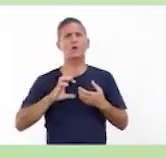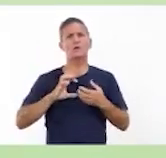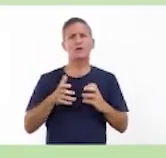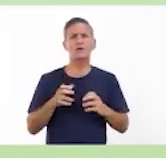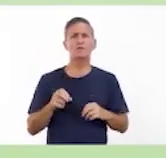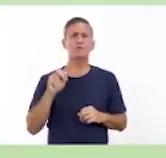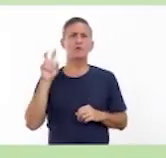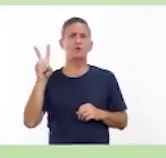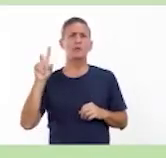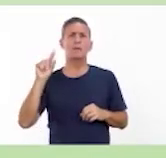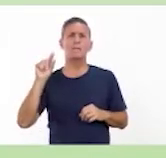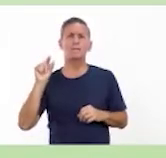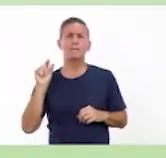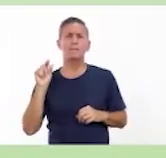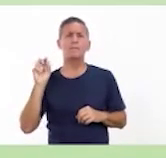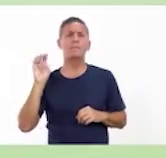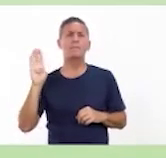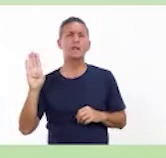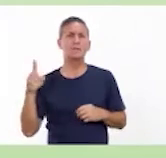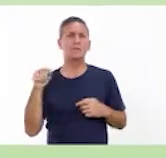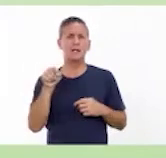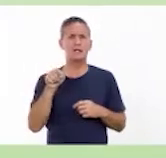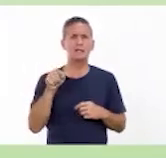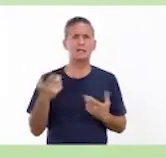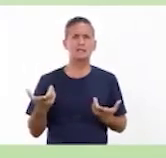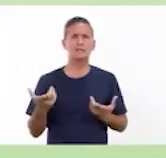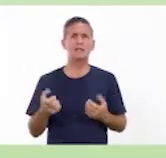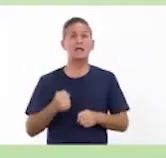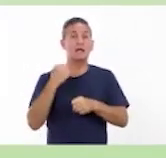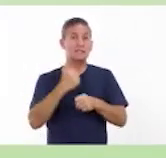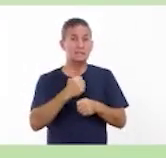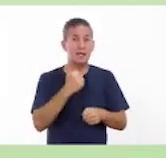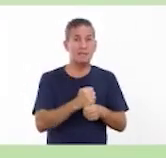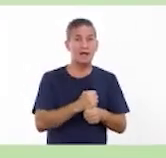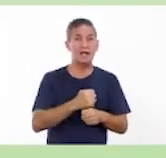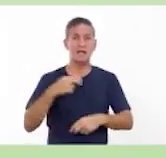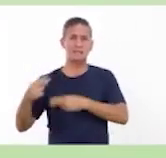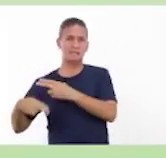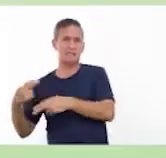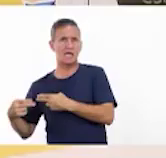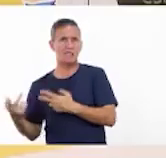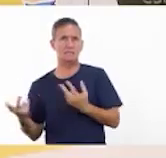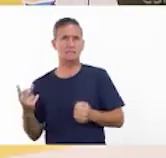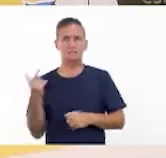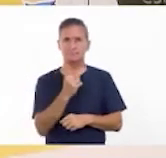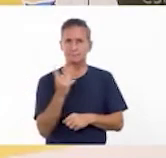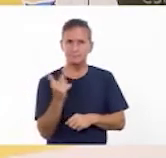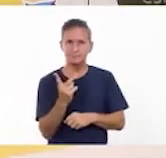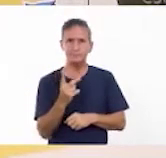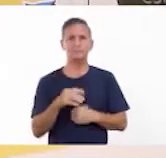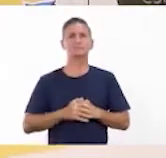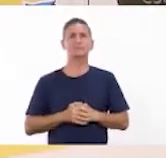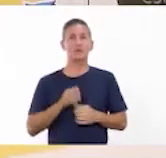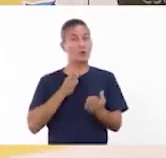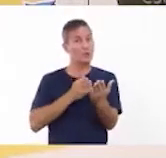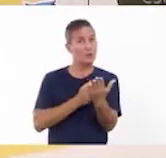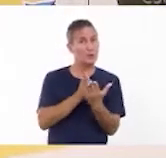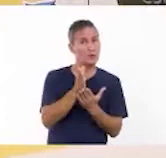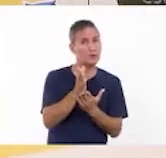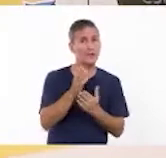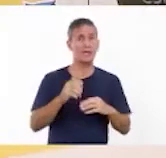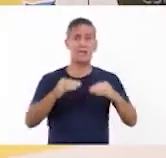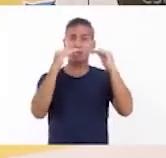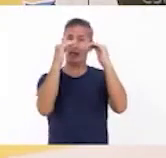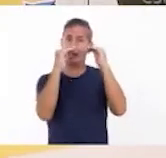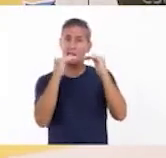hay? Pues está, trabajan y crean. Estas son las oraciones compuestas. Bien, seguimos entonces